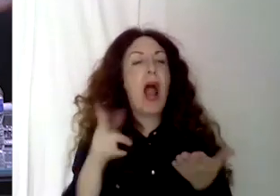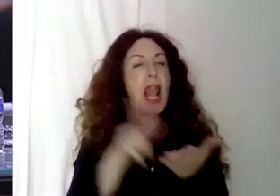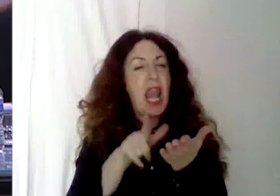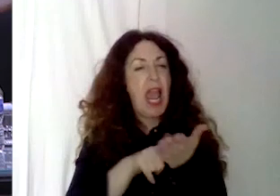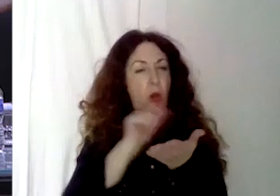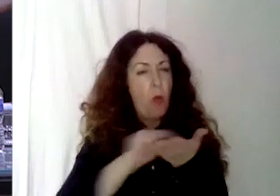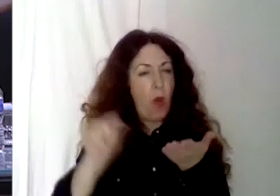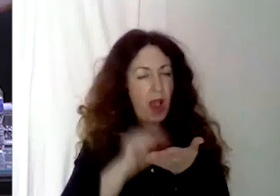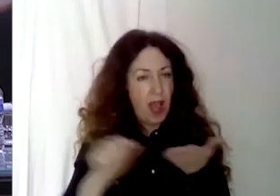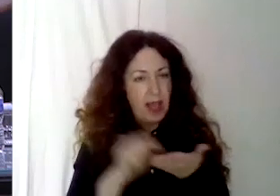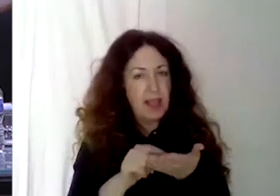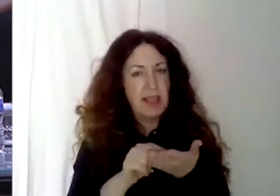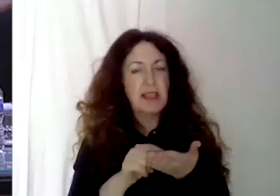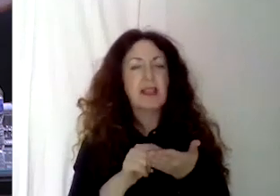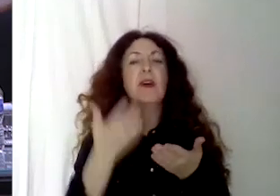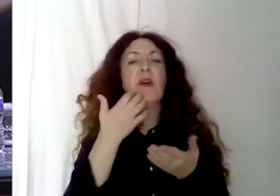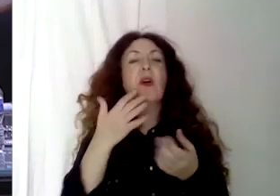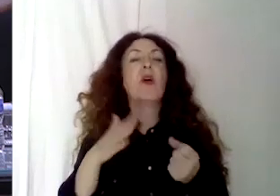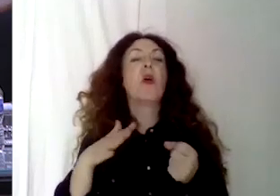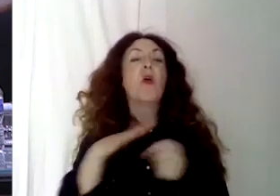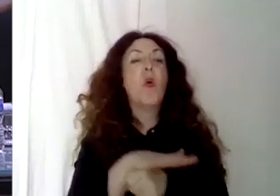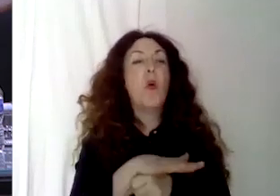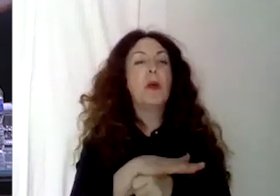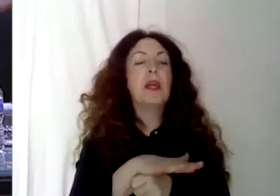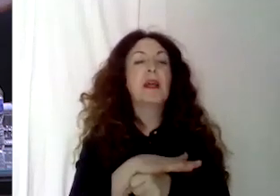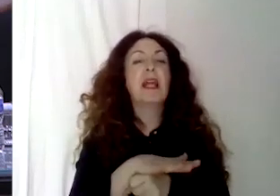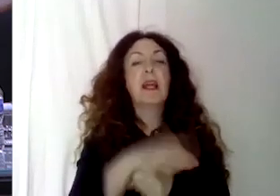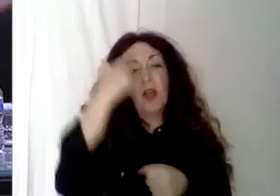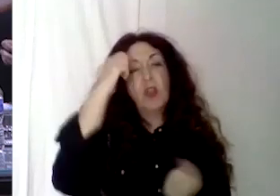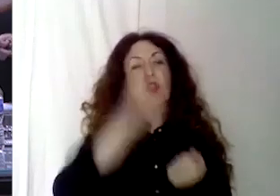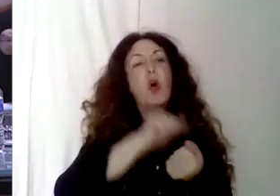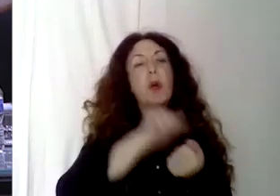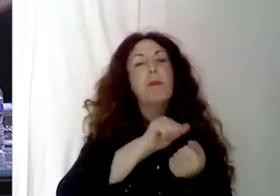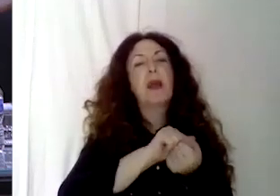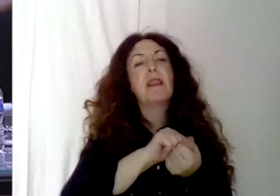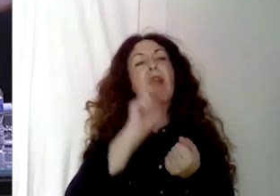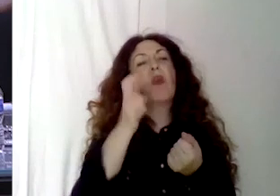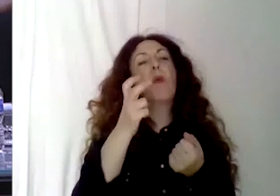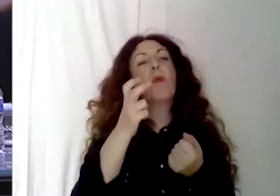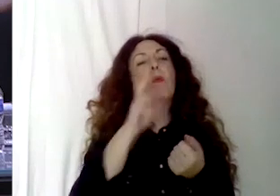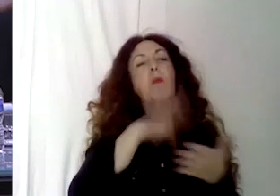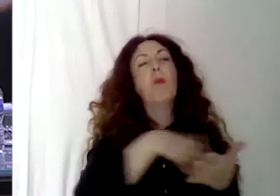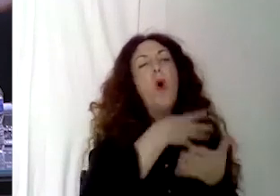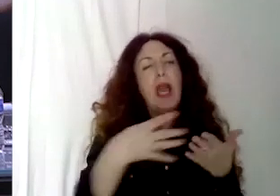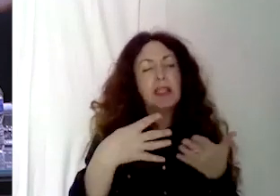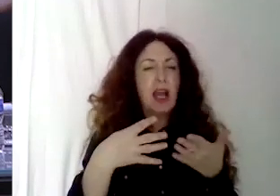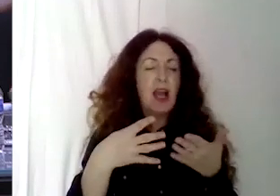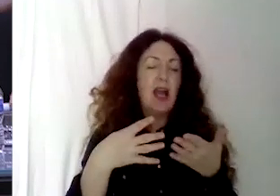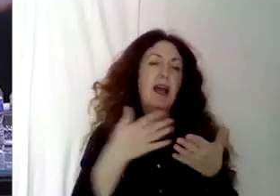descubrir la torpeza de Thomas Wyatt, que es el gran poeta lírico que absorbe el petrarquismo y el